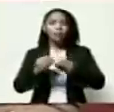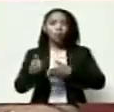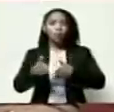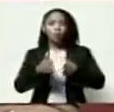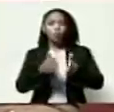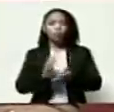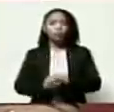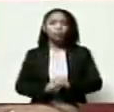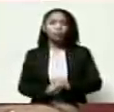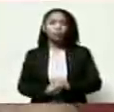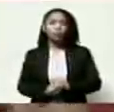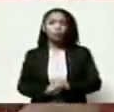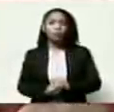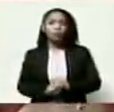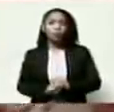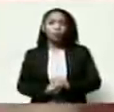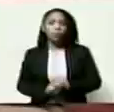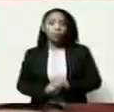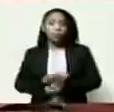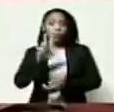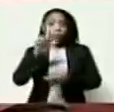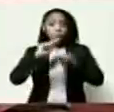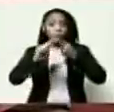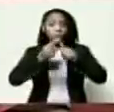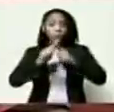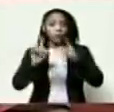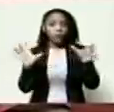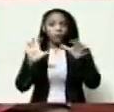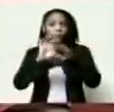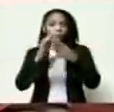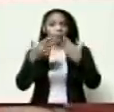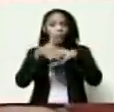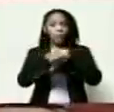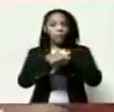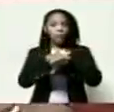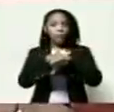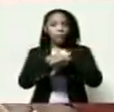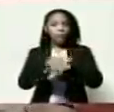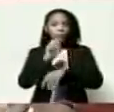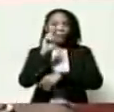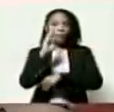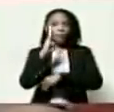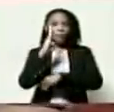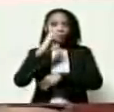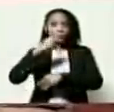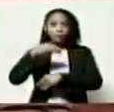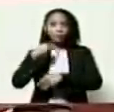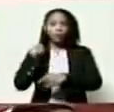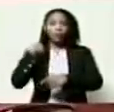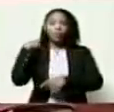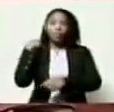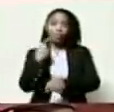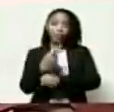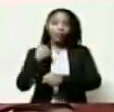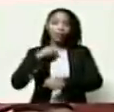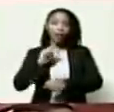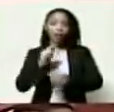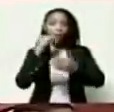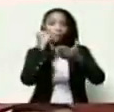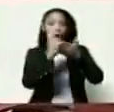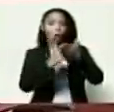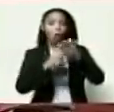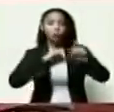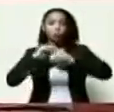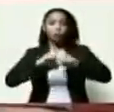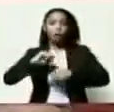hacer. Esas son tres cosas que se enlazan. Las VC deben tener una agenda concreta de acciones. La